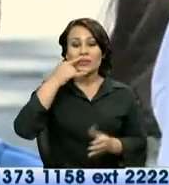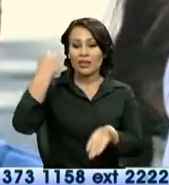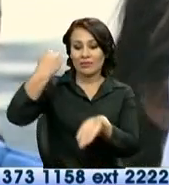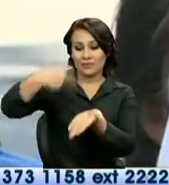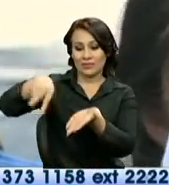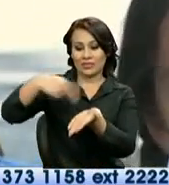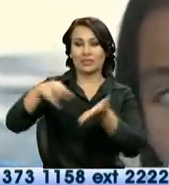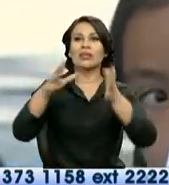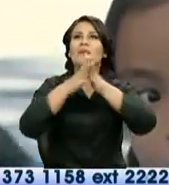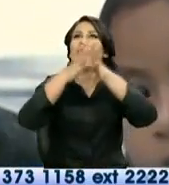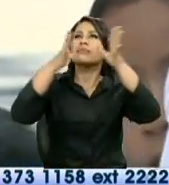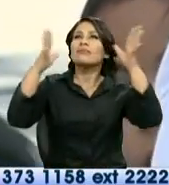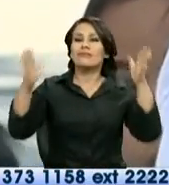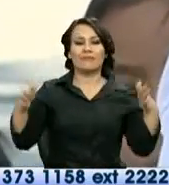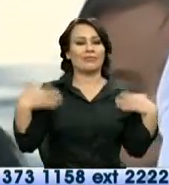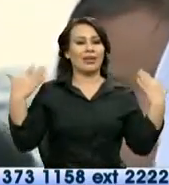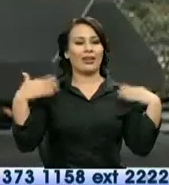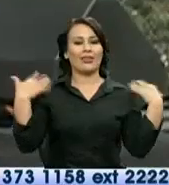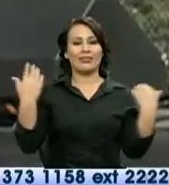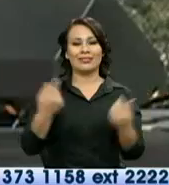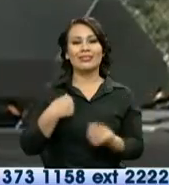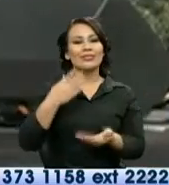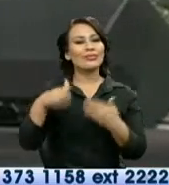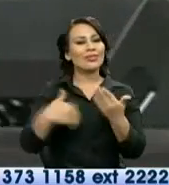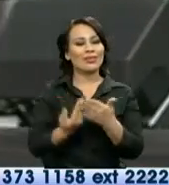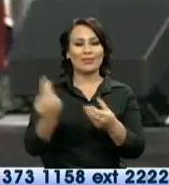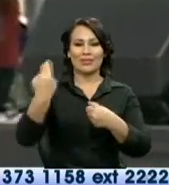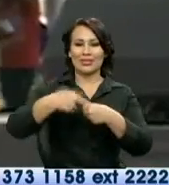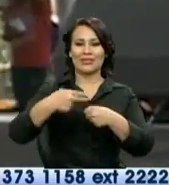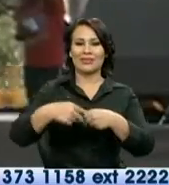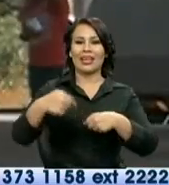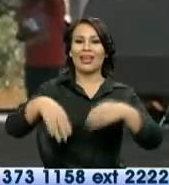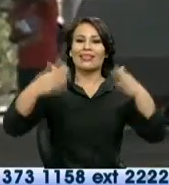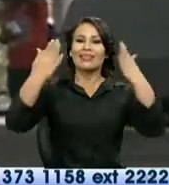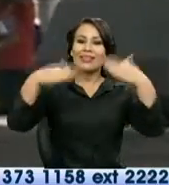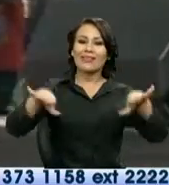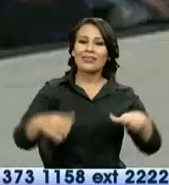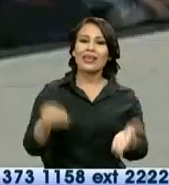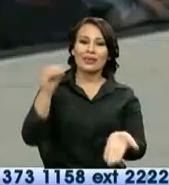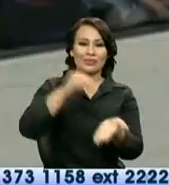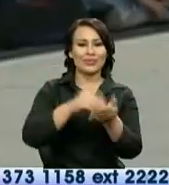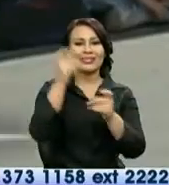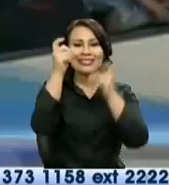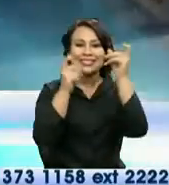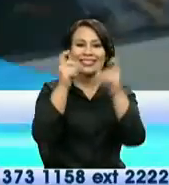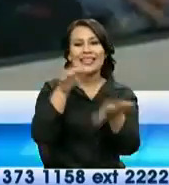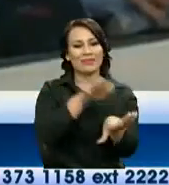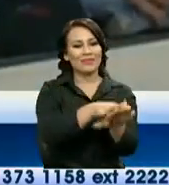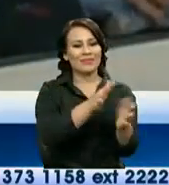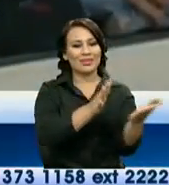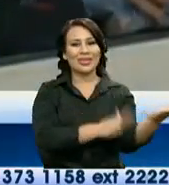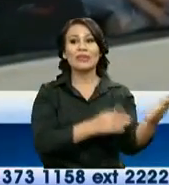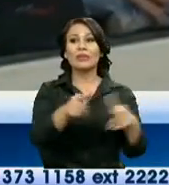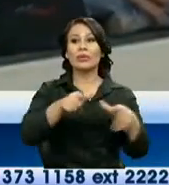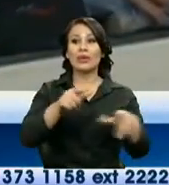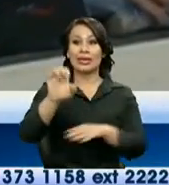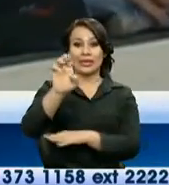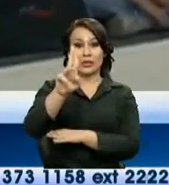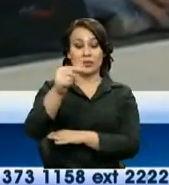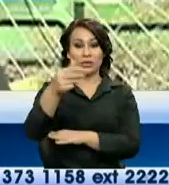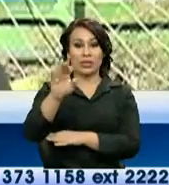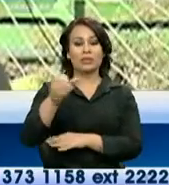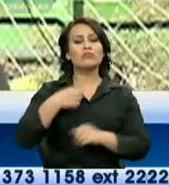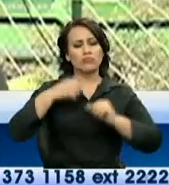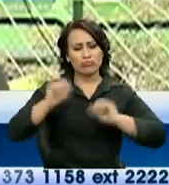mañana llena de alegría y entretenimiento para festejar la Navidad gracias al programa que la administración Eugenio Espejo, con el objetivo de promover